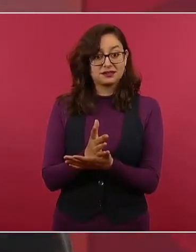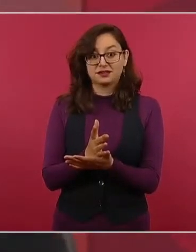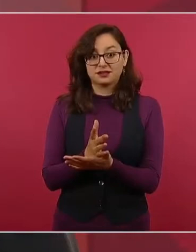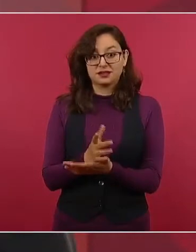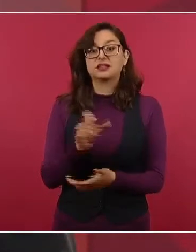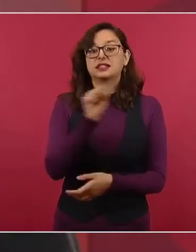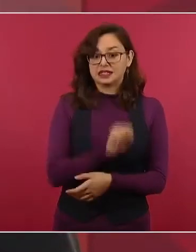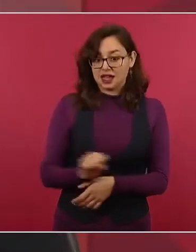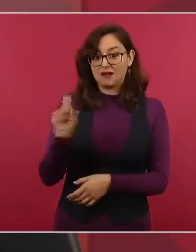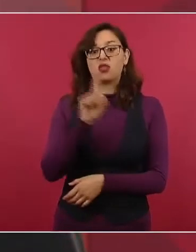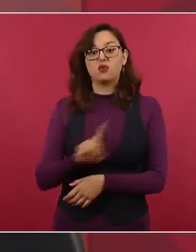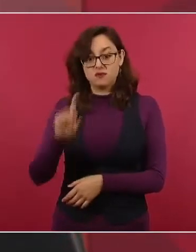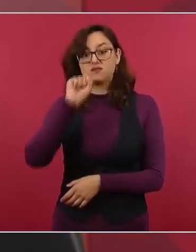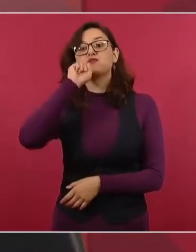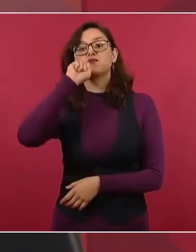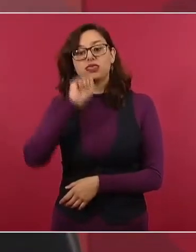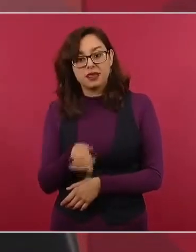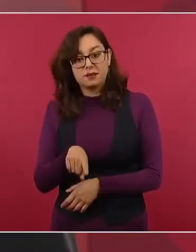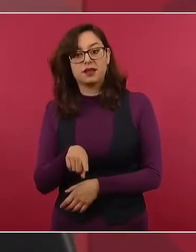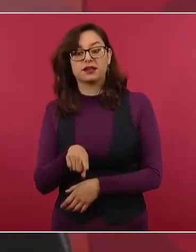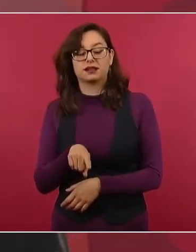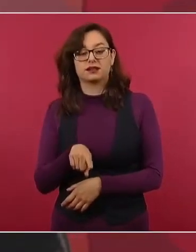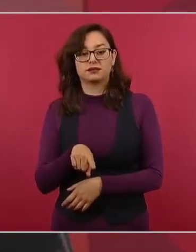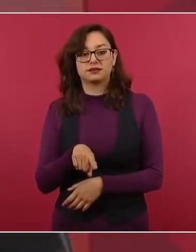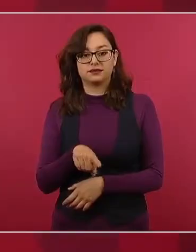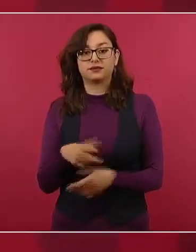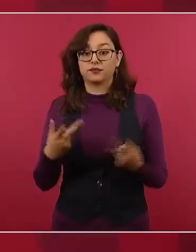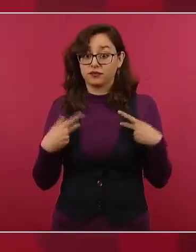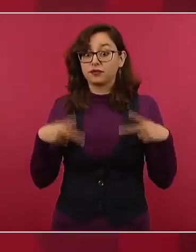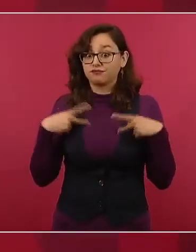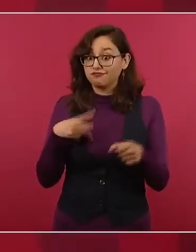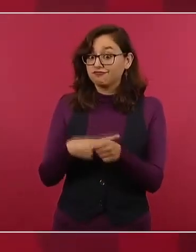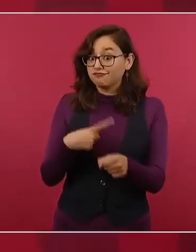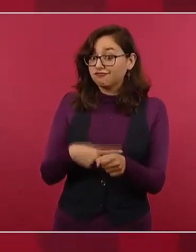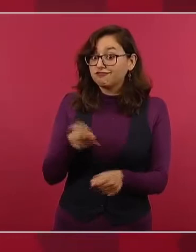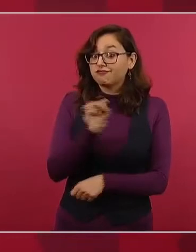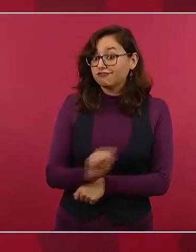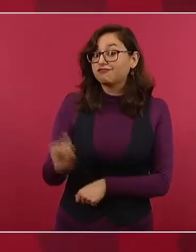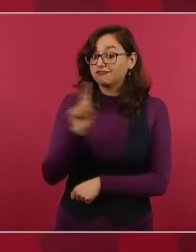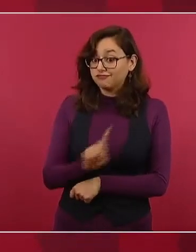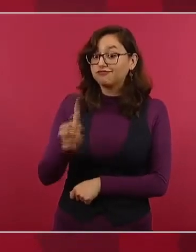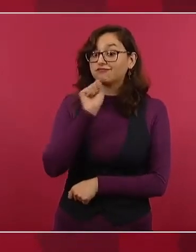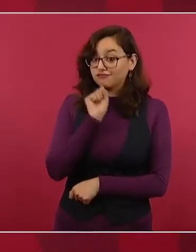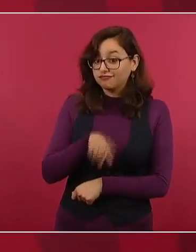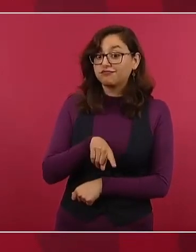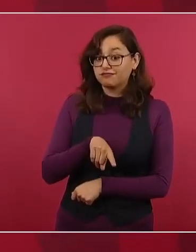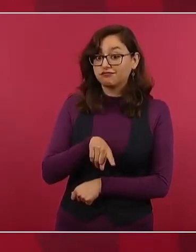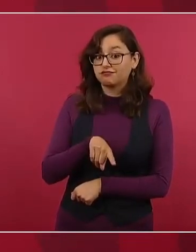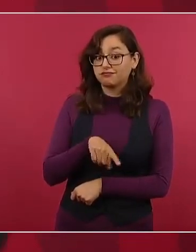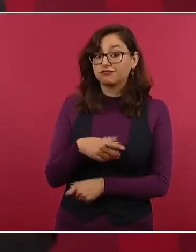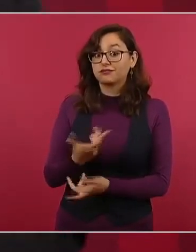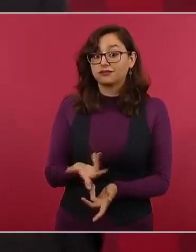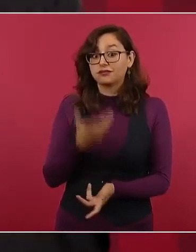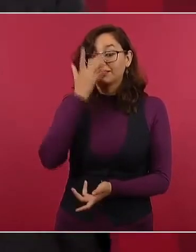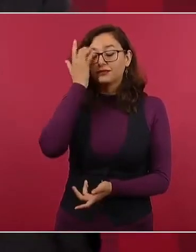sino sábado y domingo, que también se enferma la gente, y que